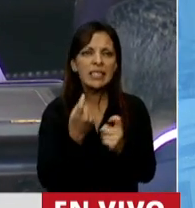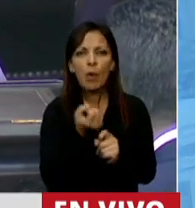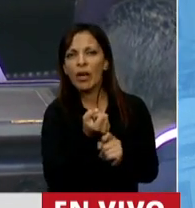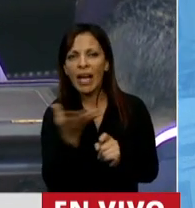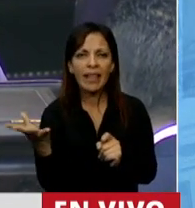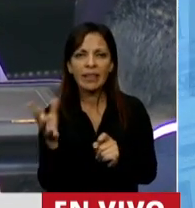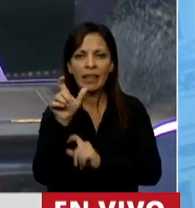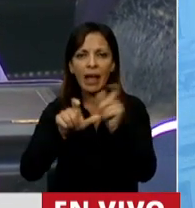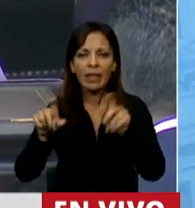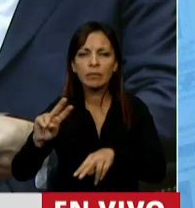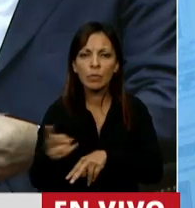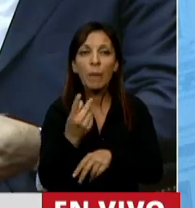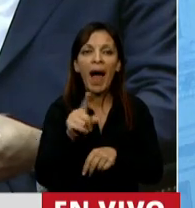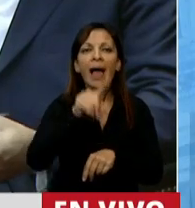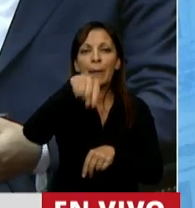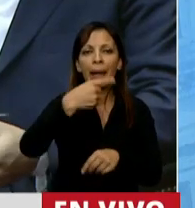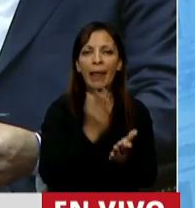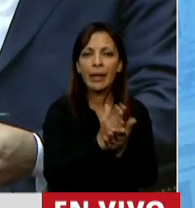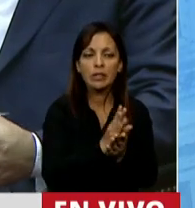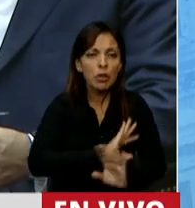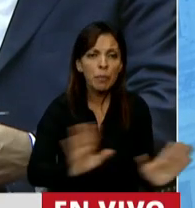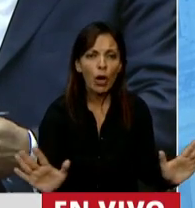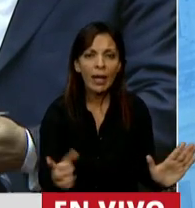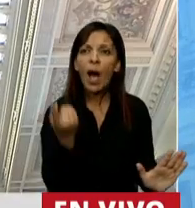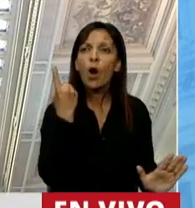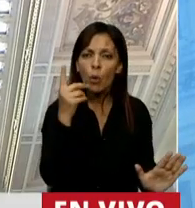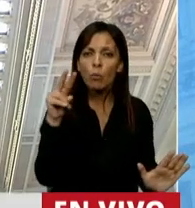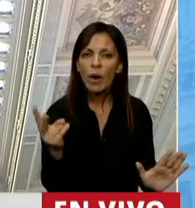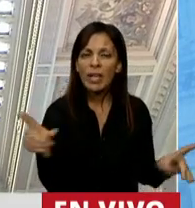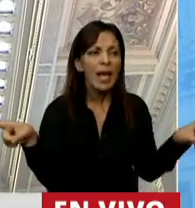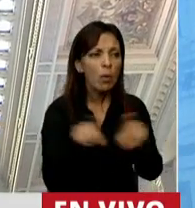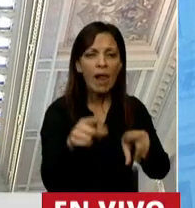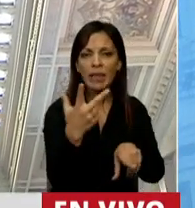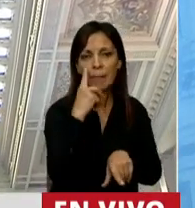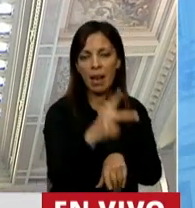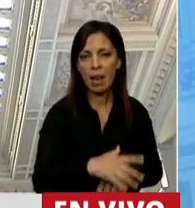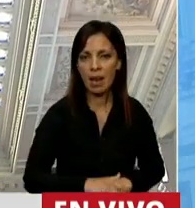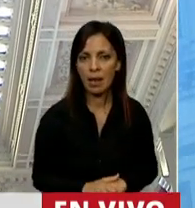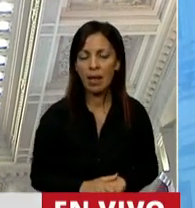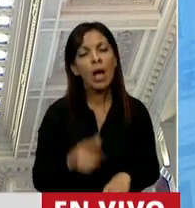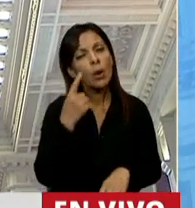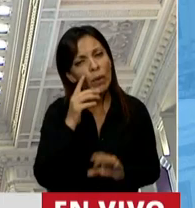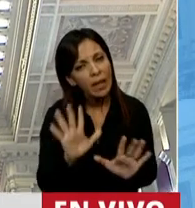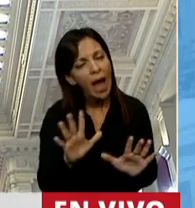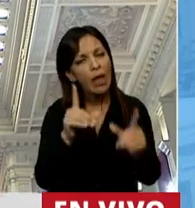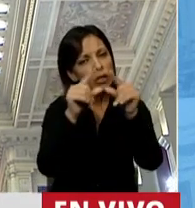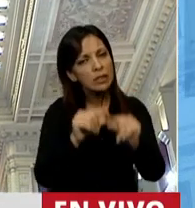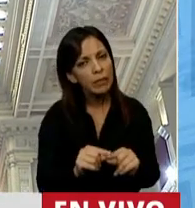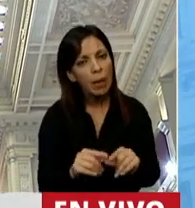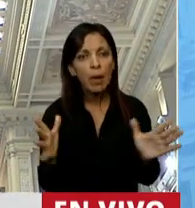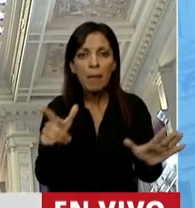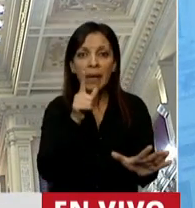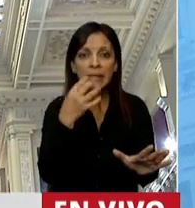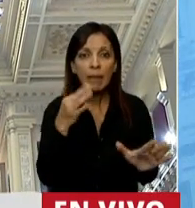las muertes para poder acceder a los derechos. Una vida vale tanto como 3.000. Ojo con los datos, porque pareciera que tenemos